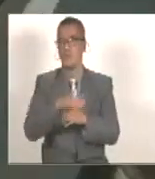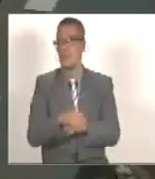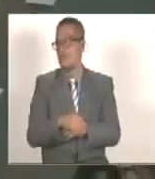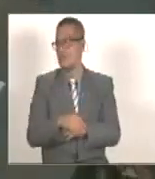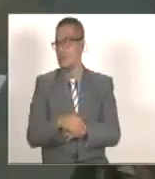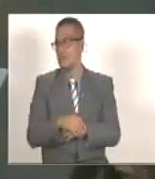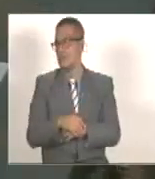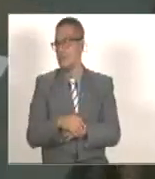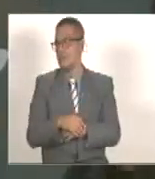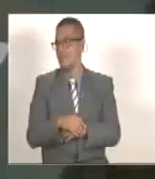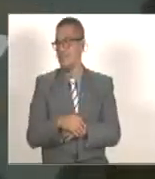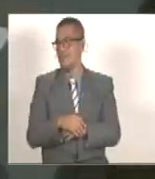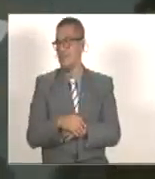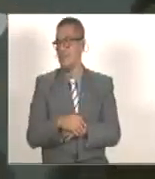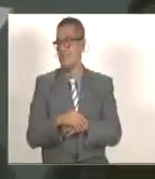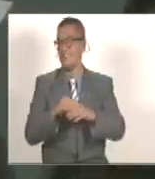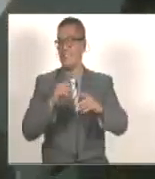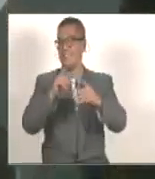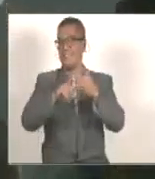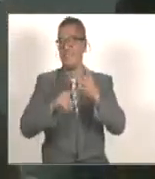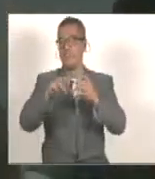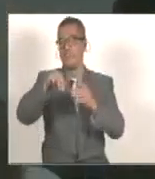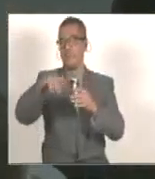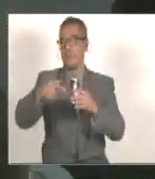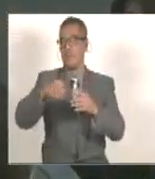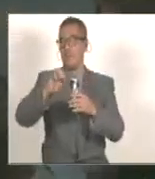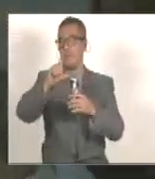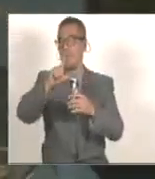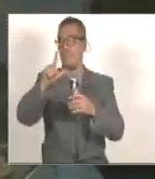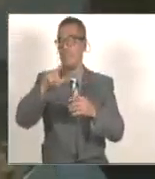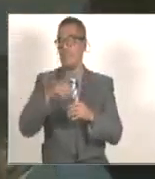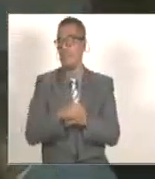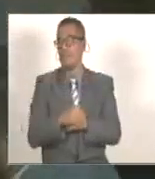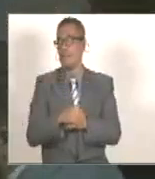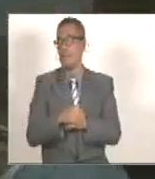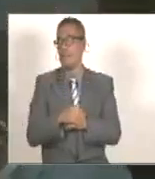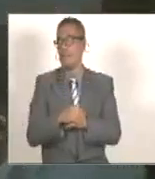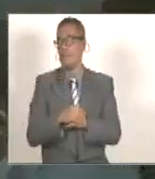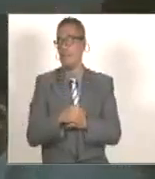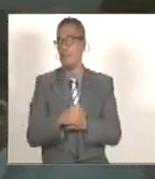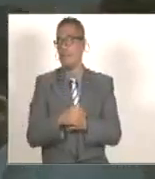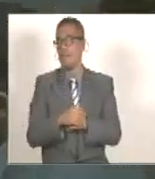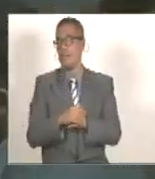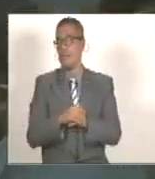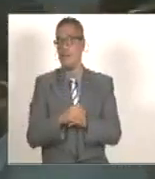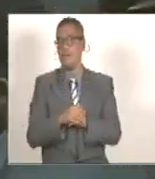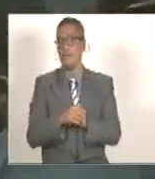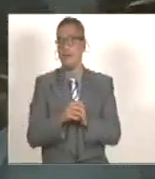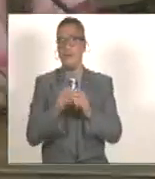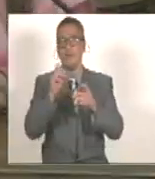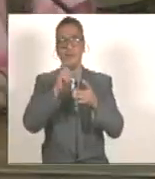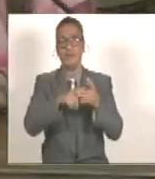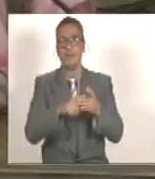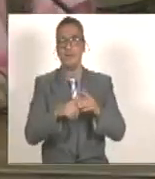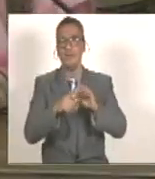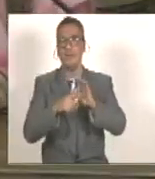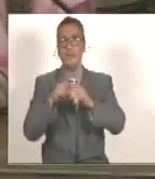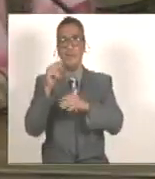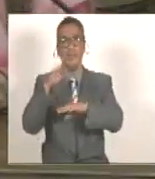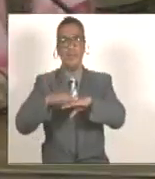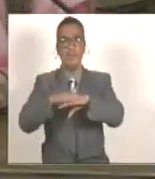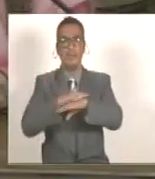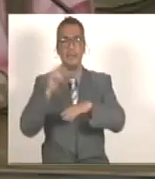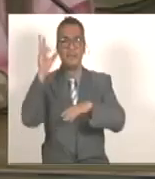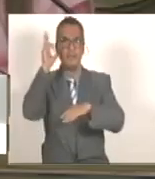Quinto, comunicación suscrita por la ciudadana Magali Gutiérrez Viña, ministra del Poder Popular para la Salud, mediante la cual remitió informe